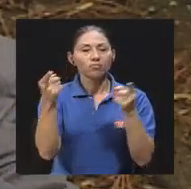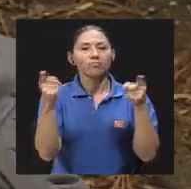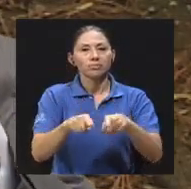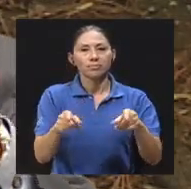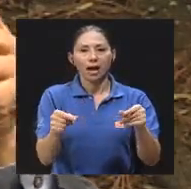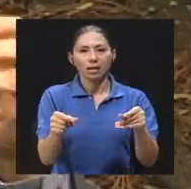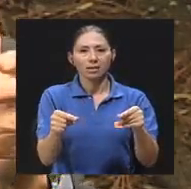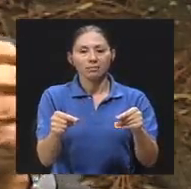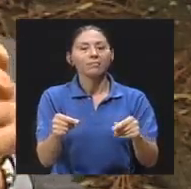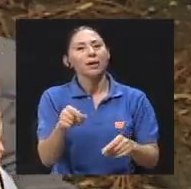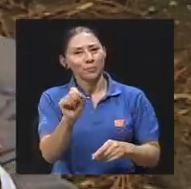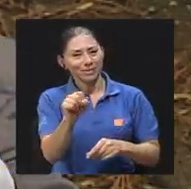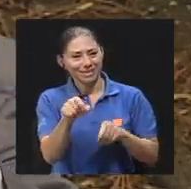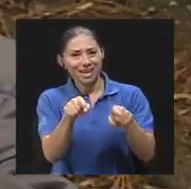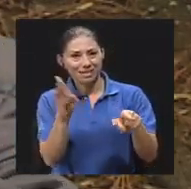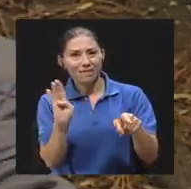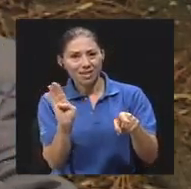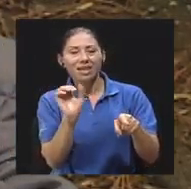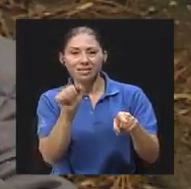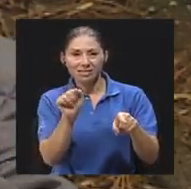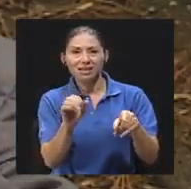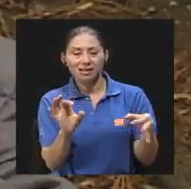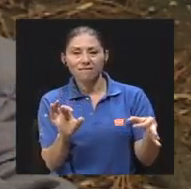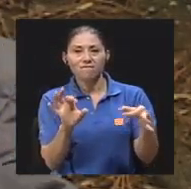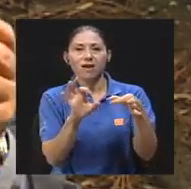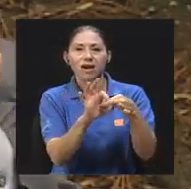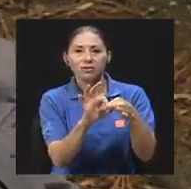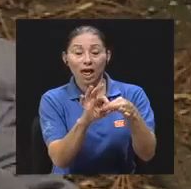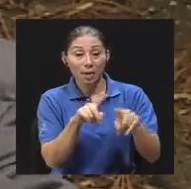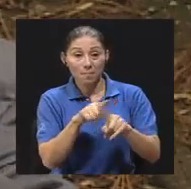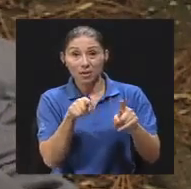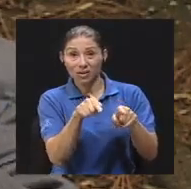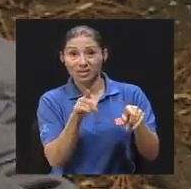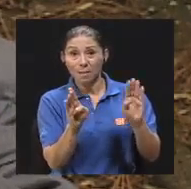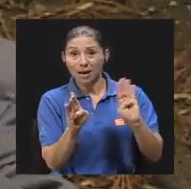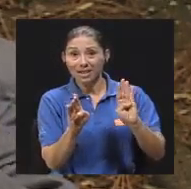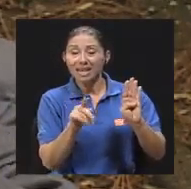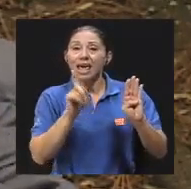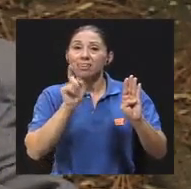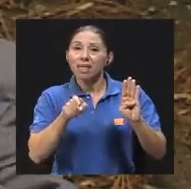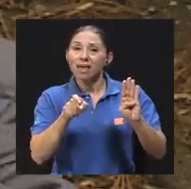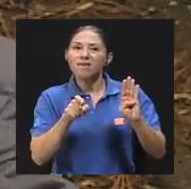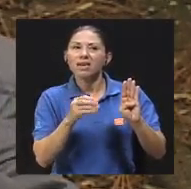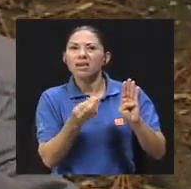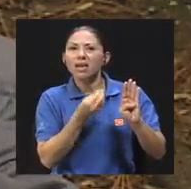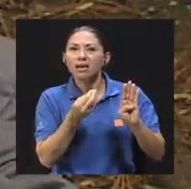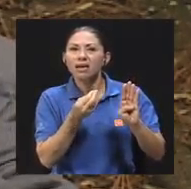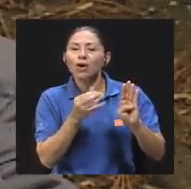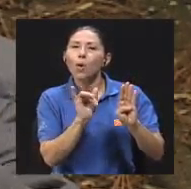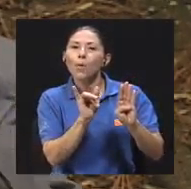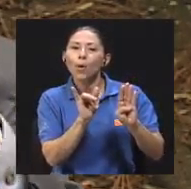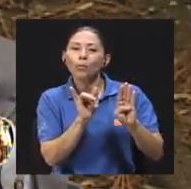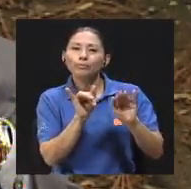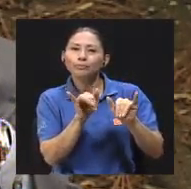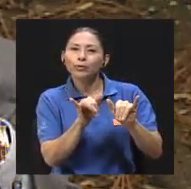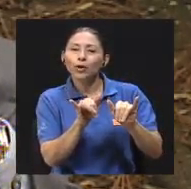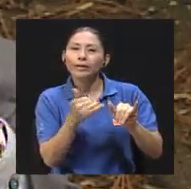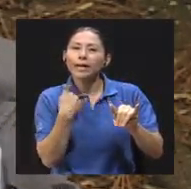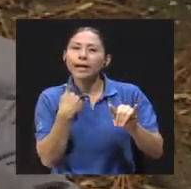Sí está relacionada, pero ella tiene que también estar en un ambiente gástrico o estómago que también favorezca